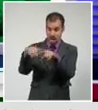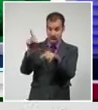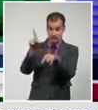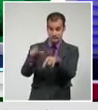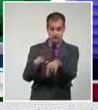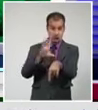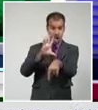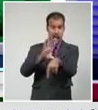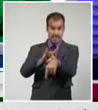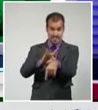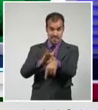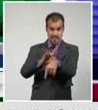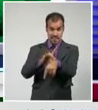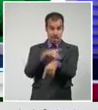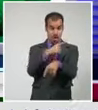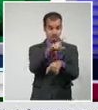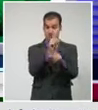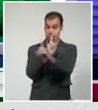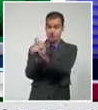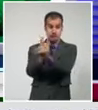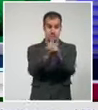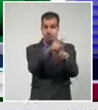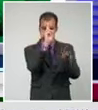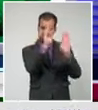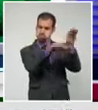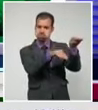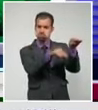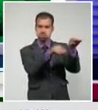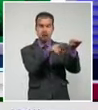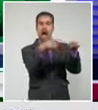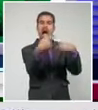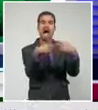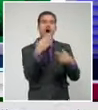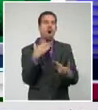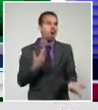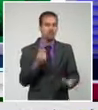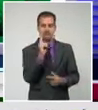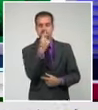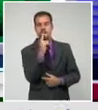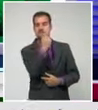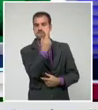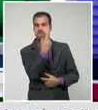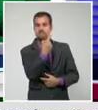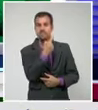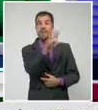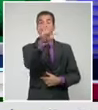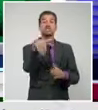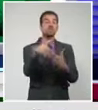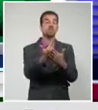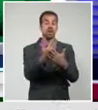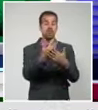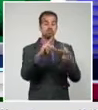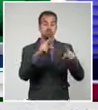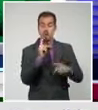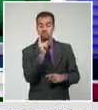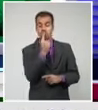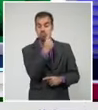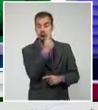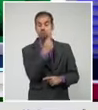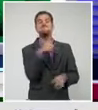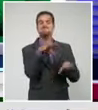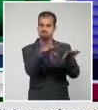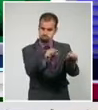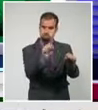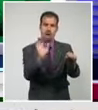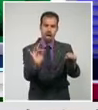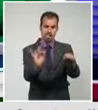casos positivos, pues se le realiza un PCR al 5º día de su